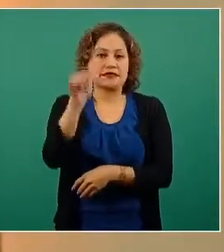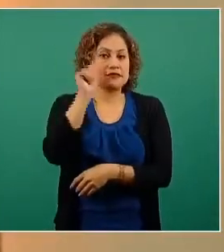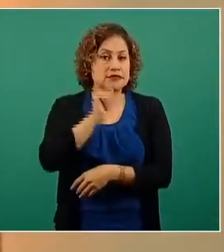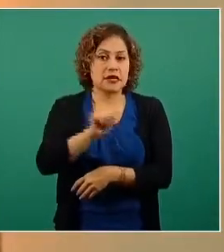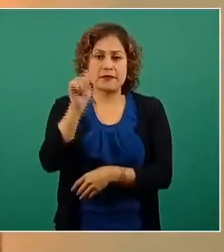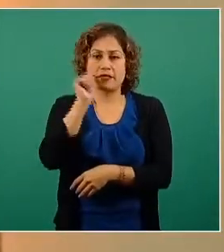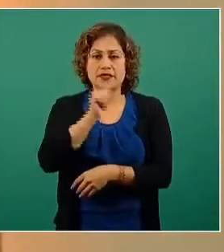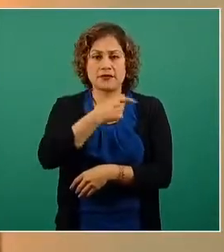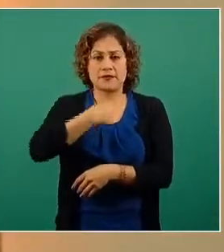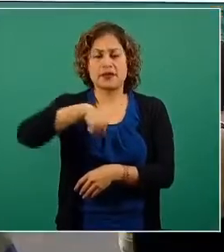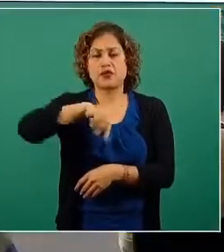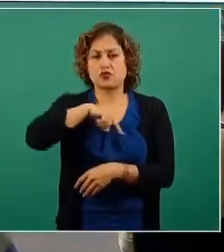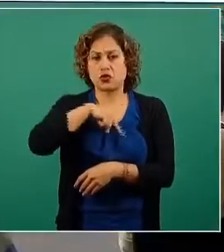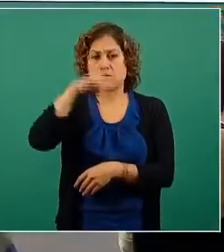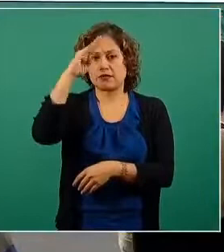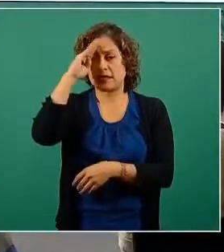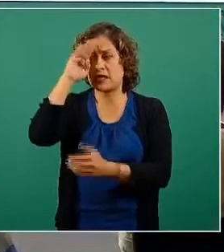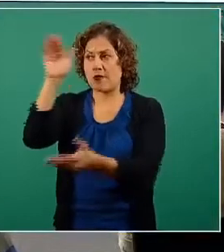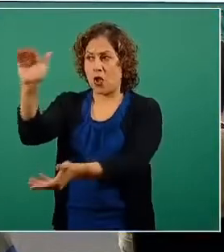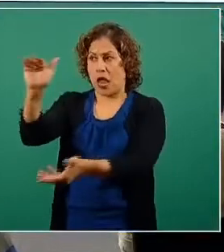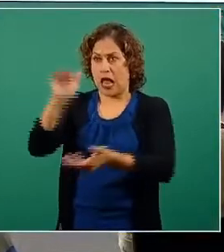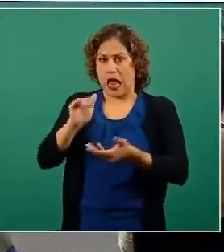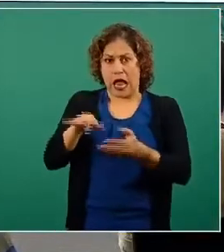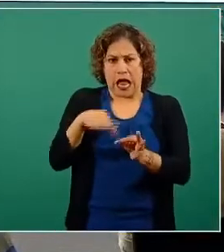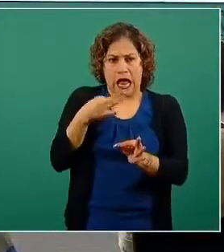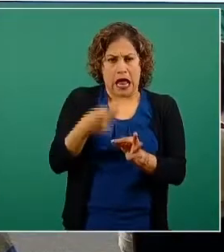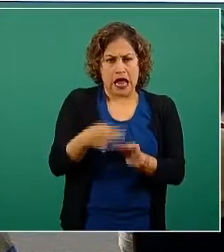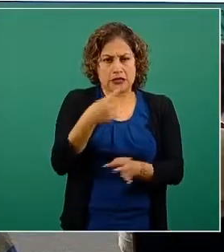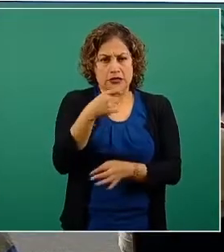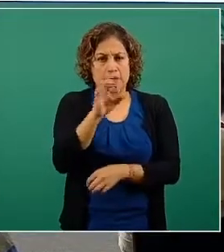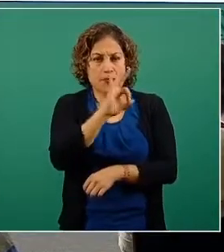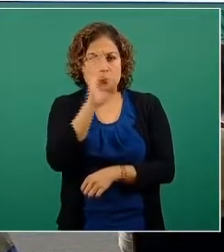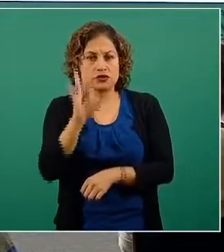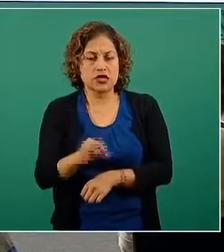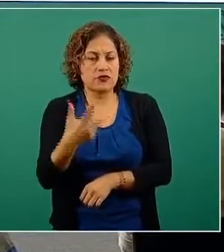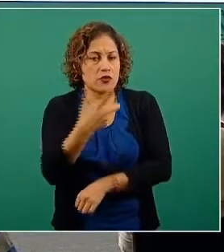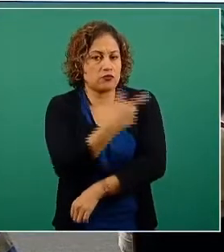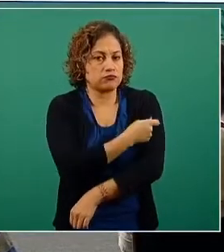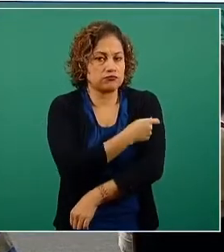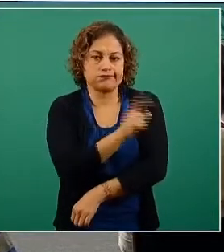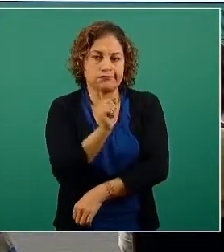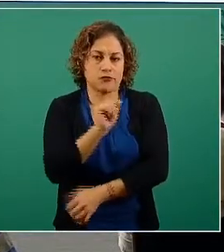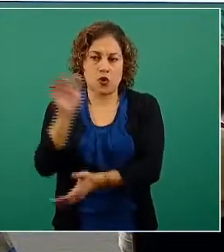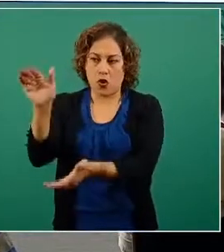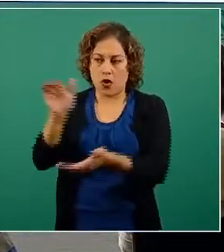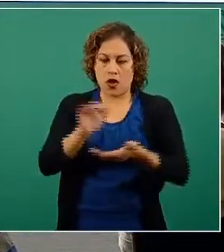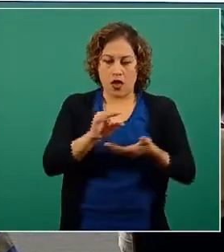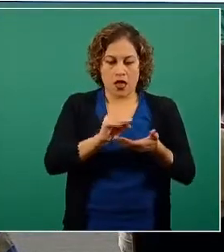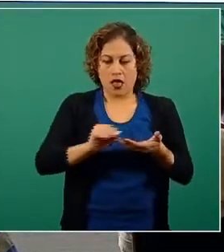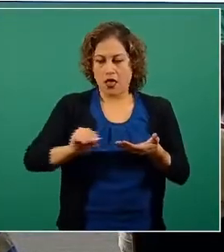cuantificar estas dosis perdidas. La siguiente, por favor.